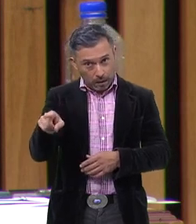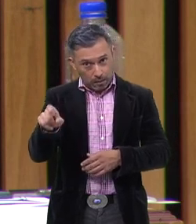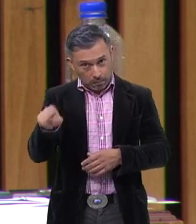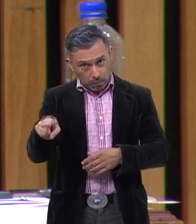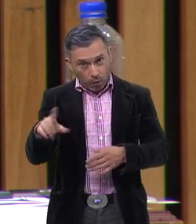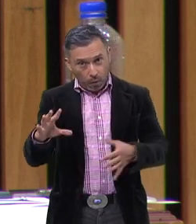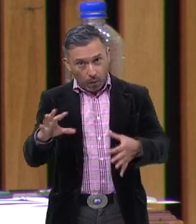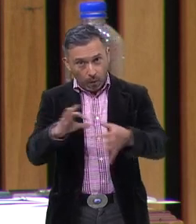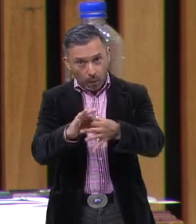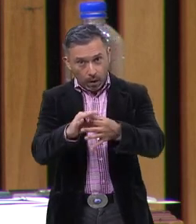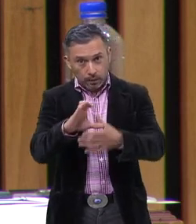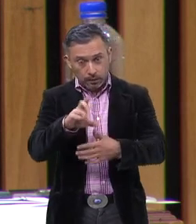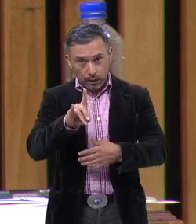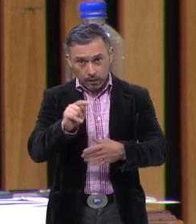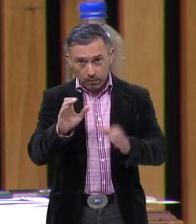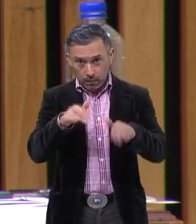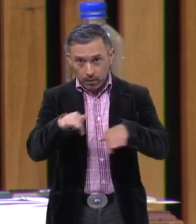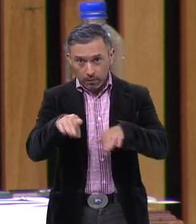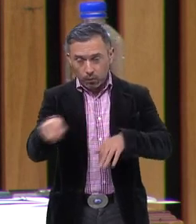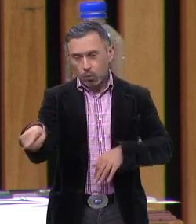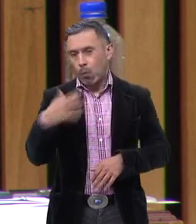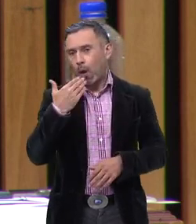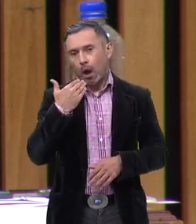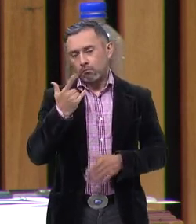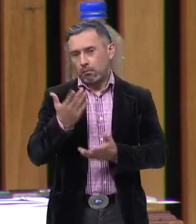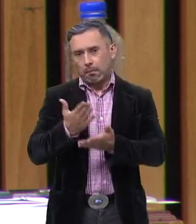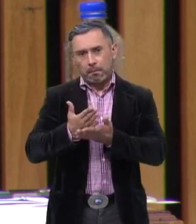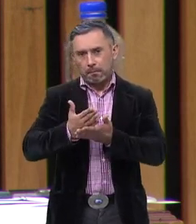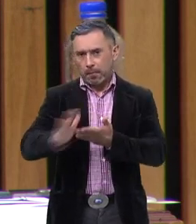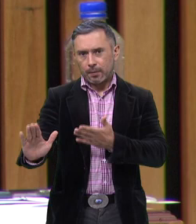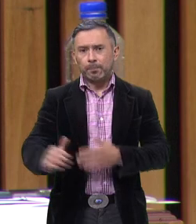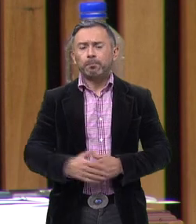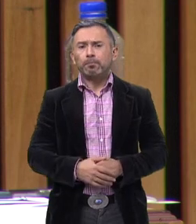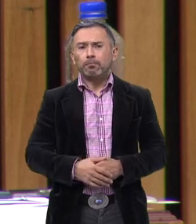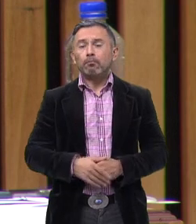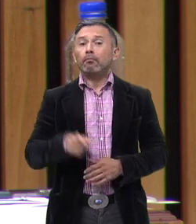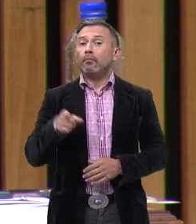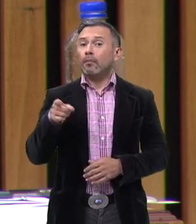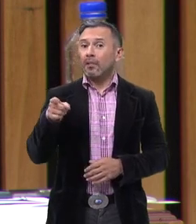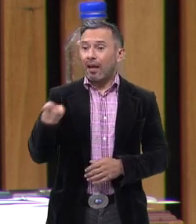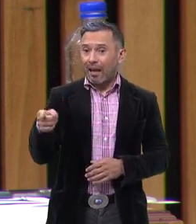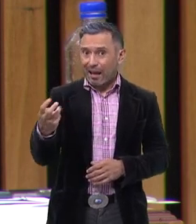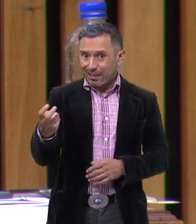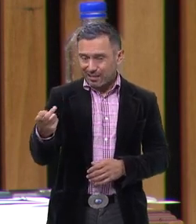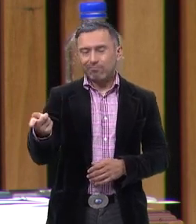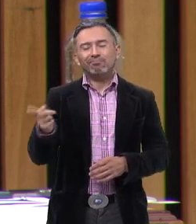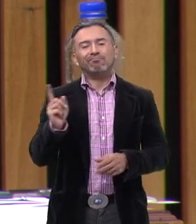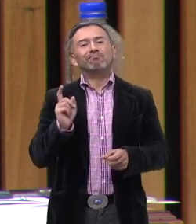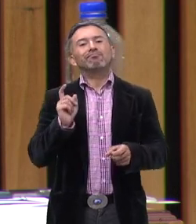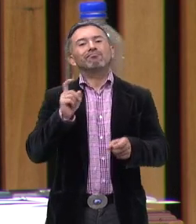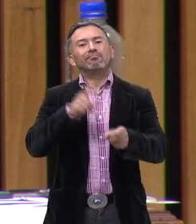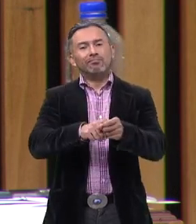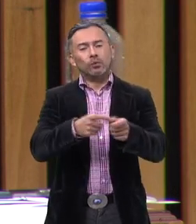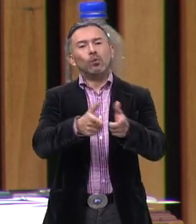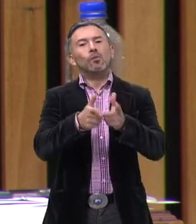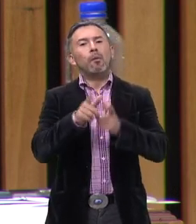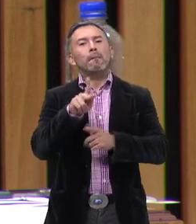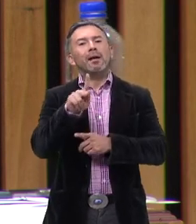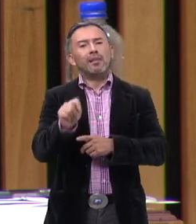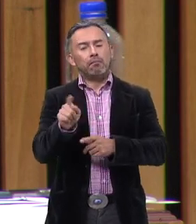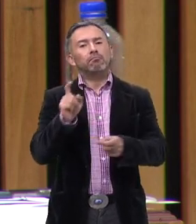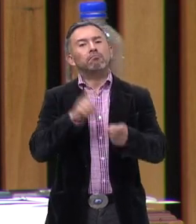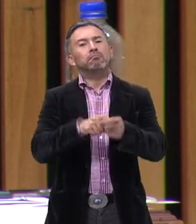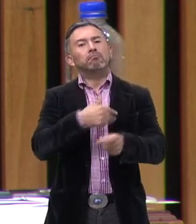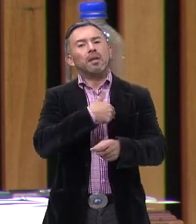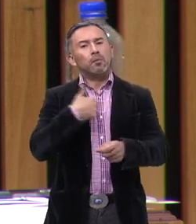con el cendi y en cambio es militante y funcionaria del partido del trabajo y